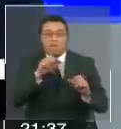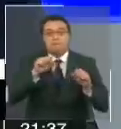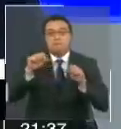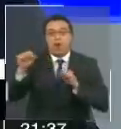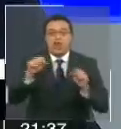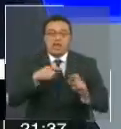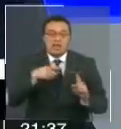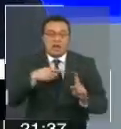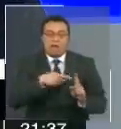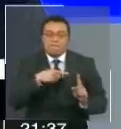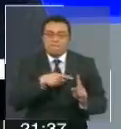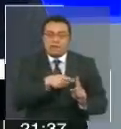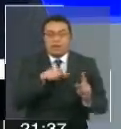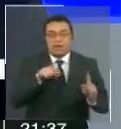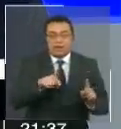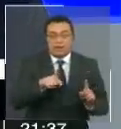política.